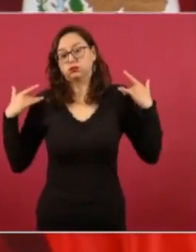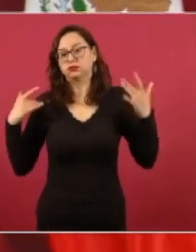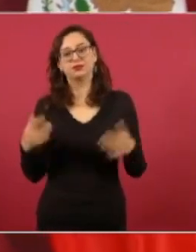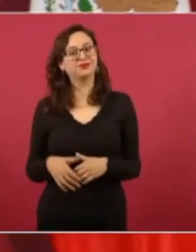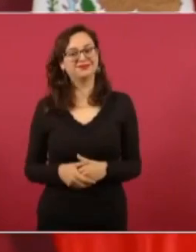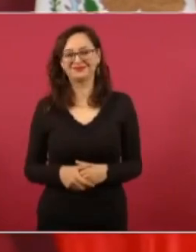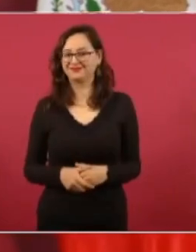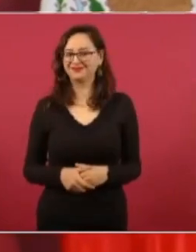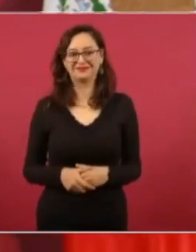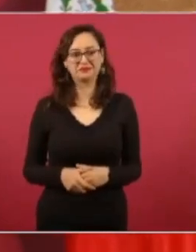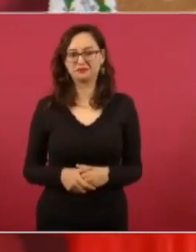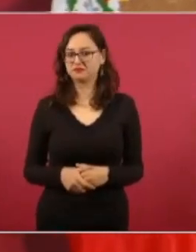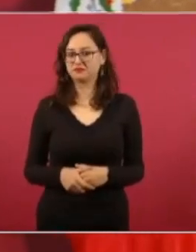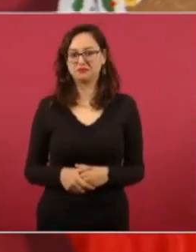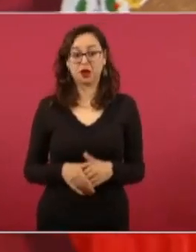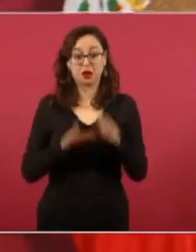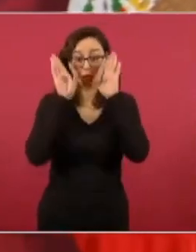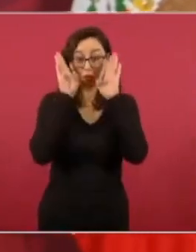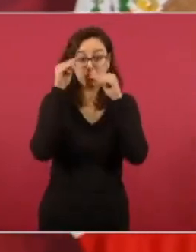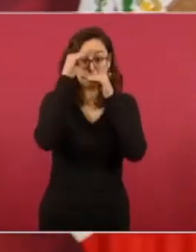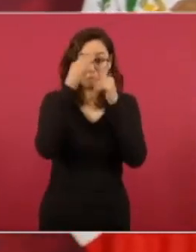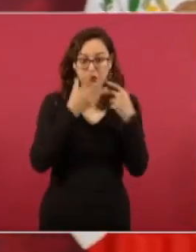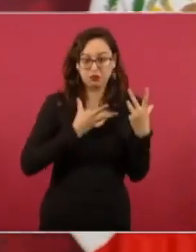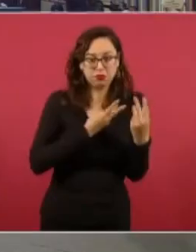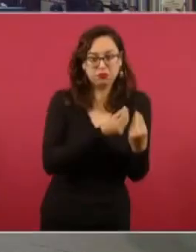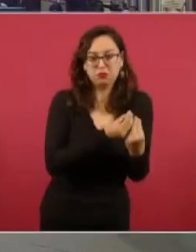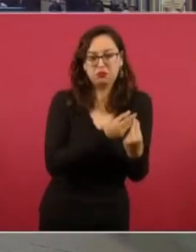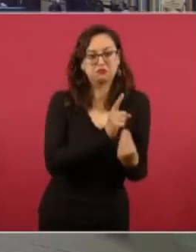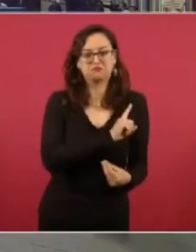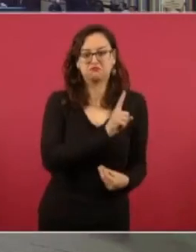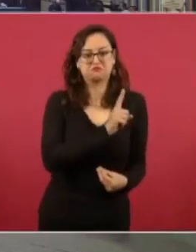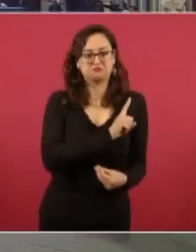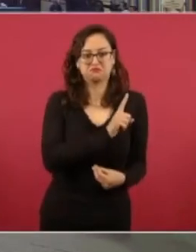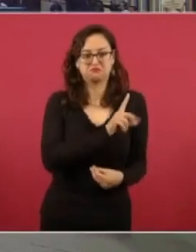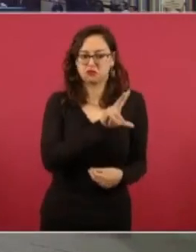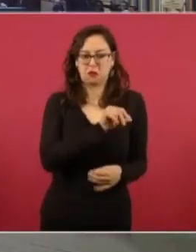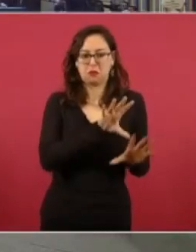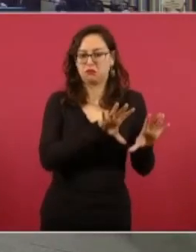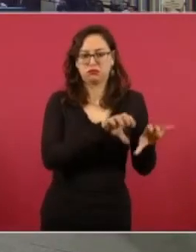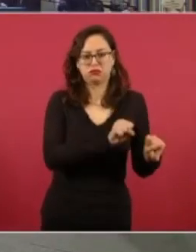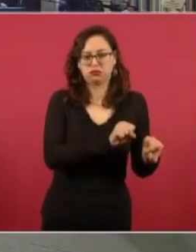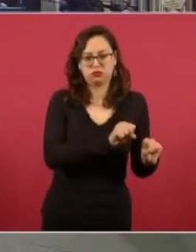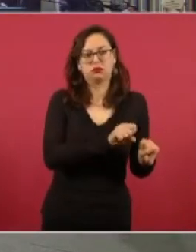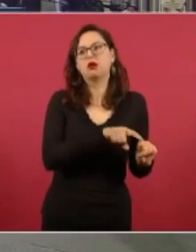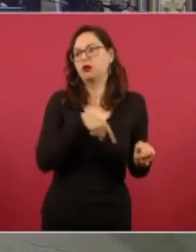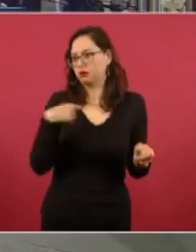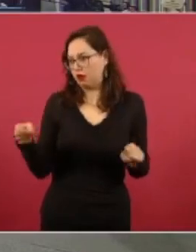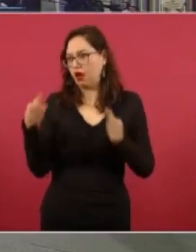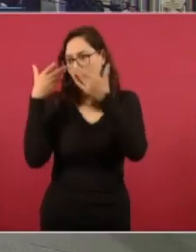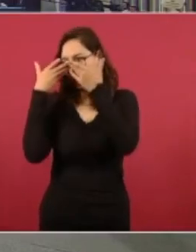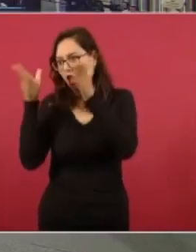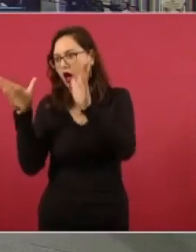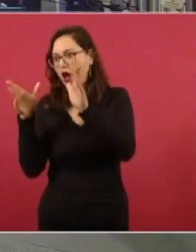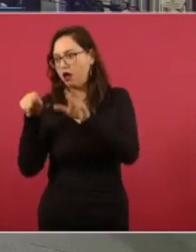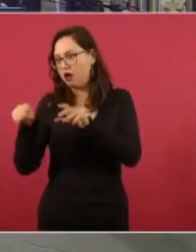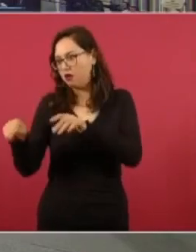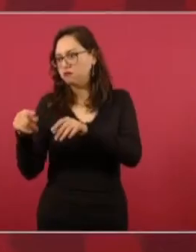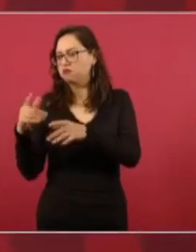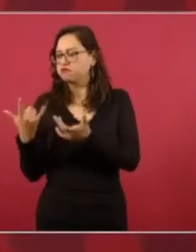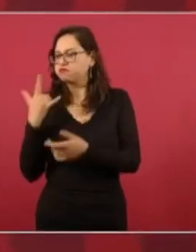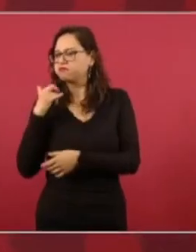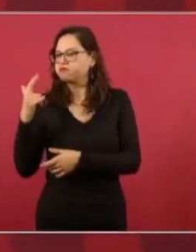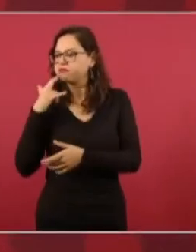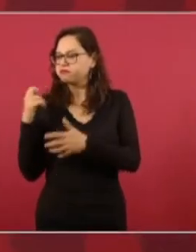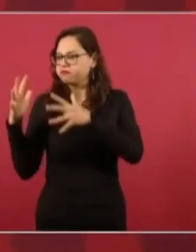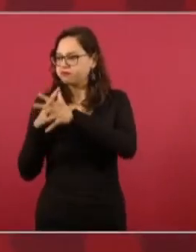Y como no era conservador, esperando, pues se adhirió y apoyó el movimiento